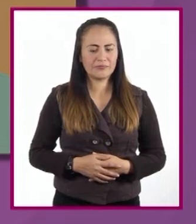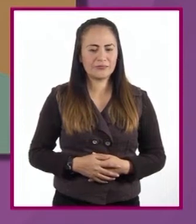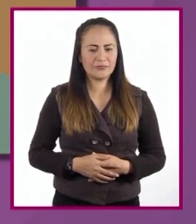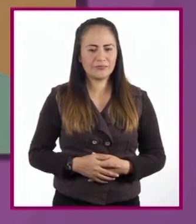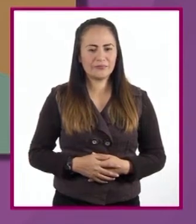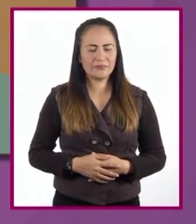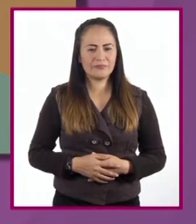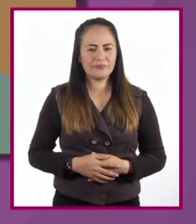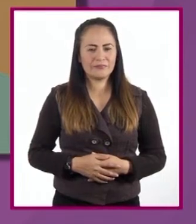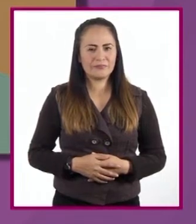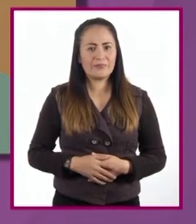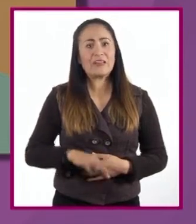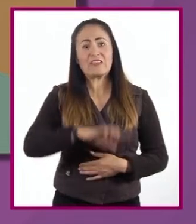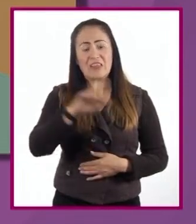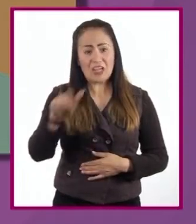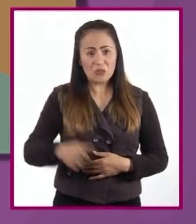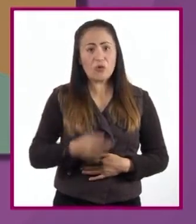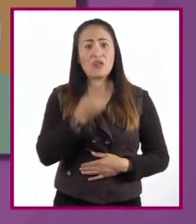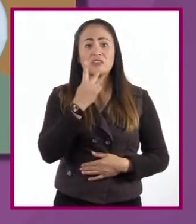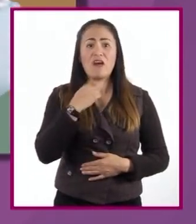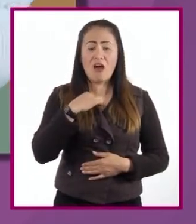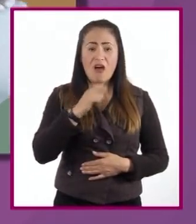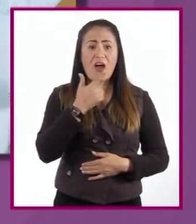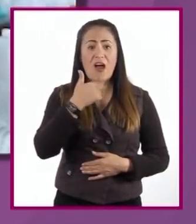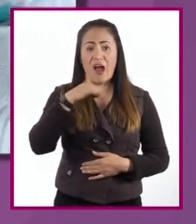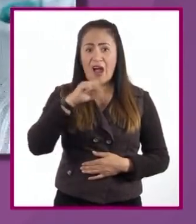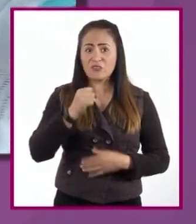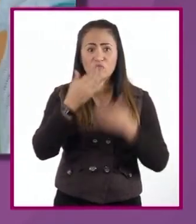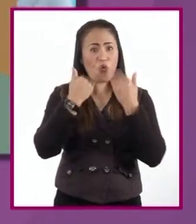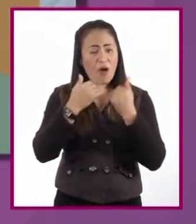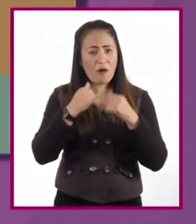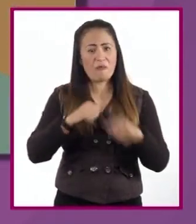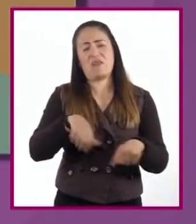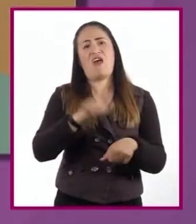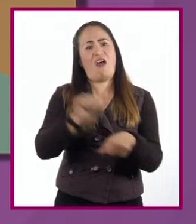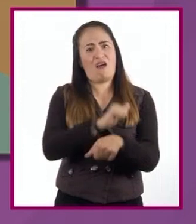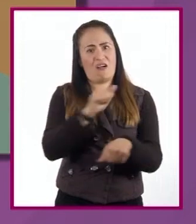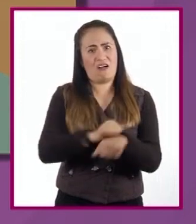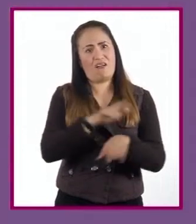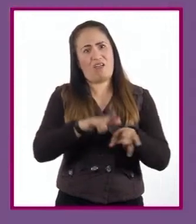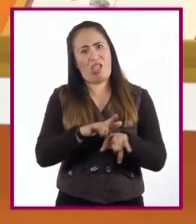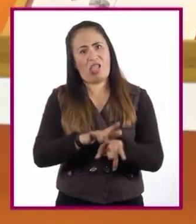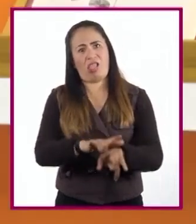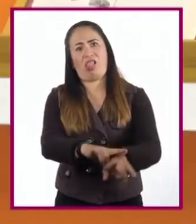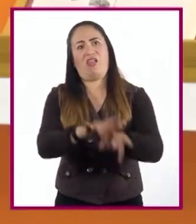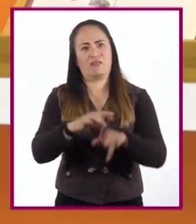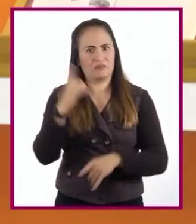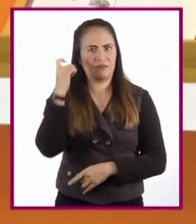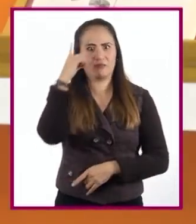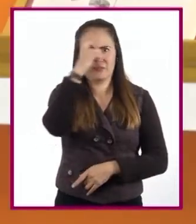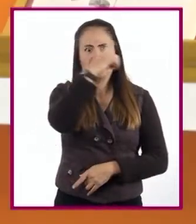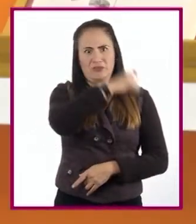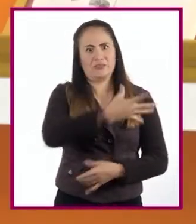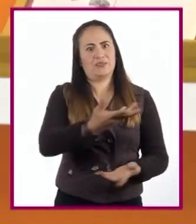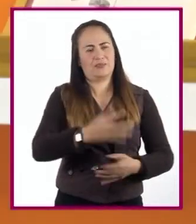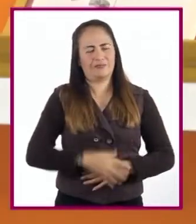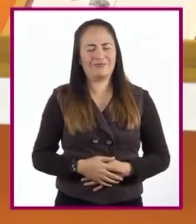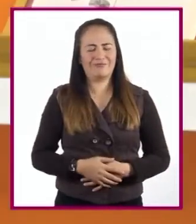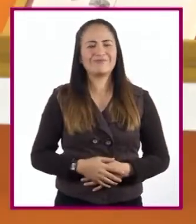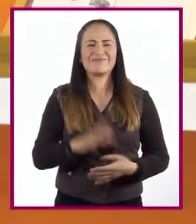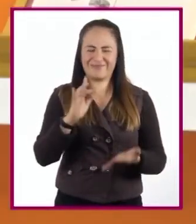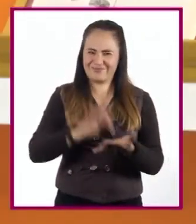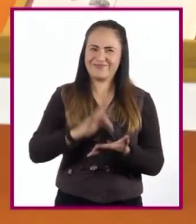Lo peor es que luego nos quedamos sin gasolina. No, empujar ahí en el periférico estuvo terrible. Muchas gracias, don